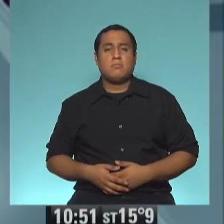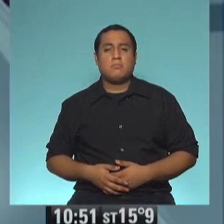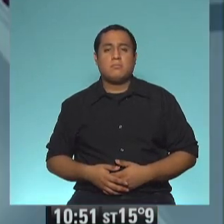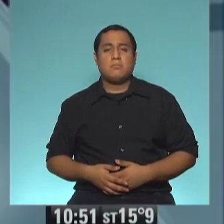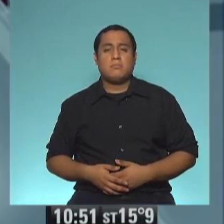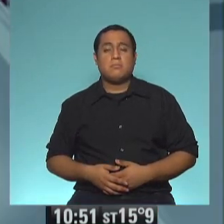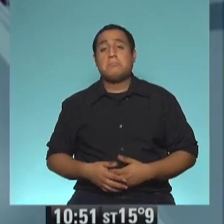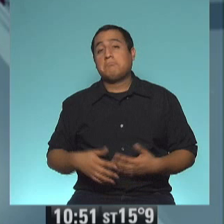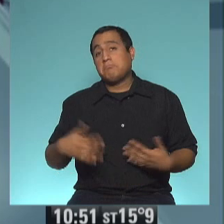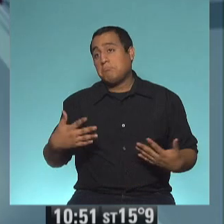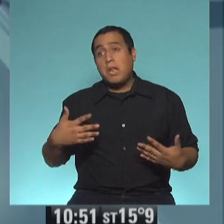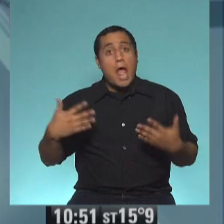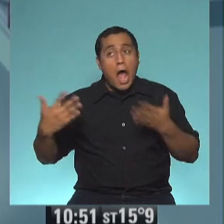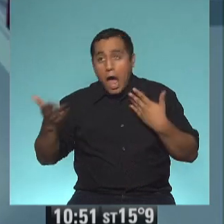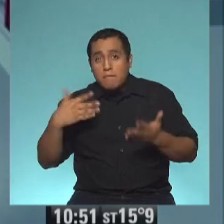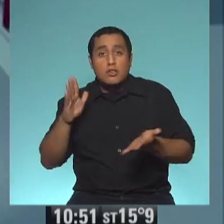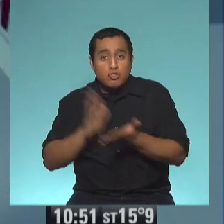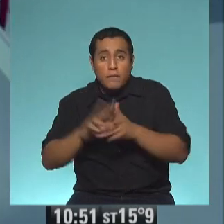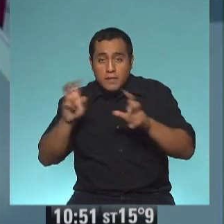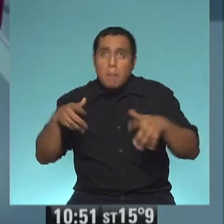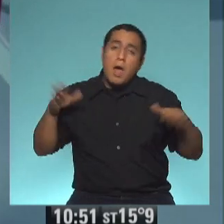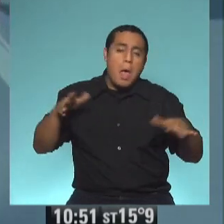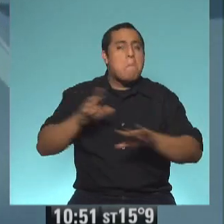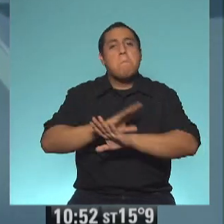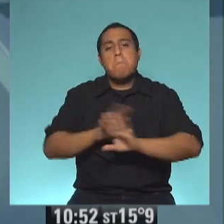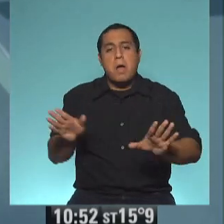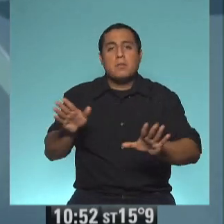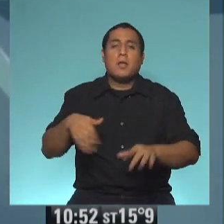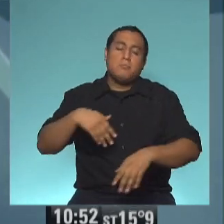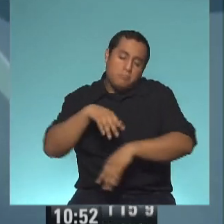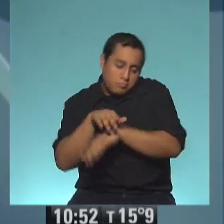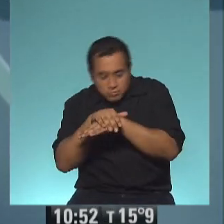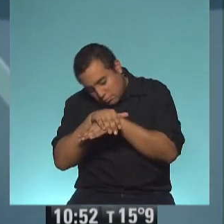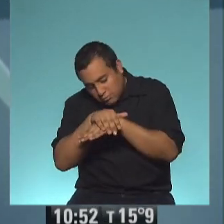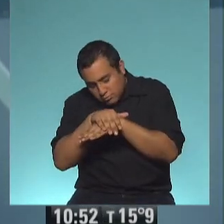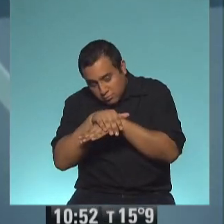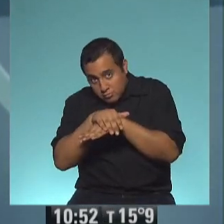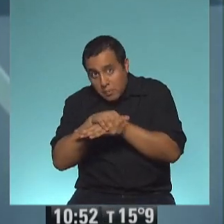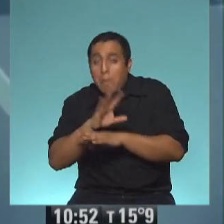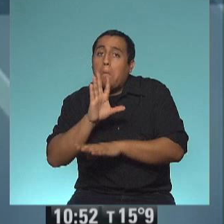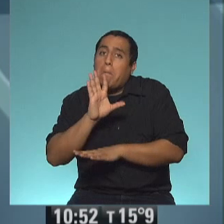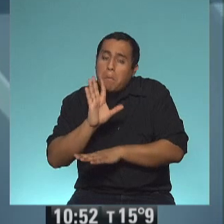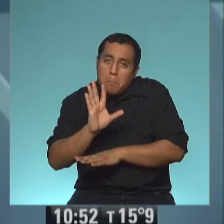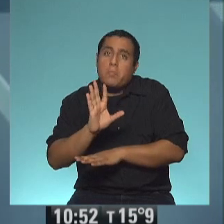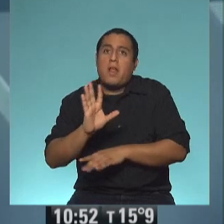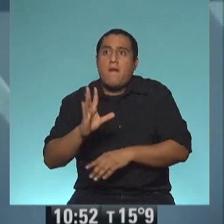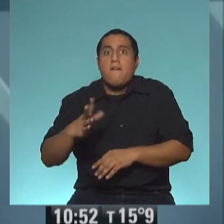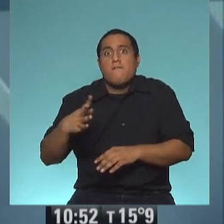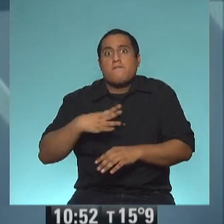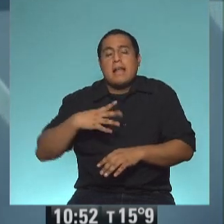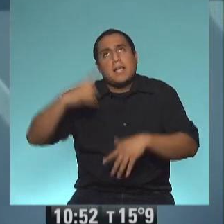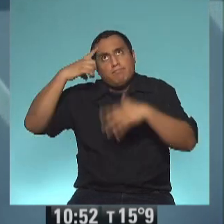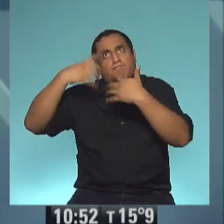ese día no se habló más del tema alberto se replegó cauteloso el asunto merecía alguna reflexión